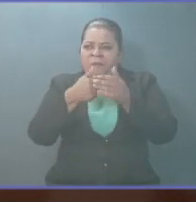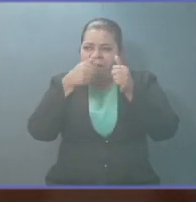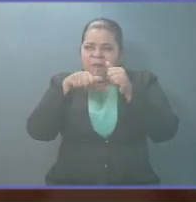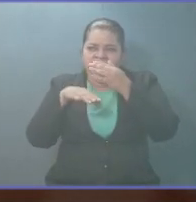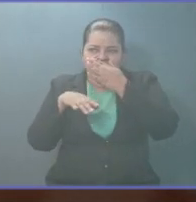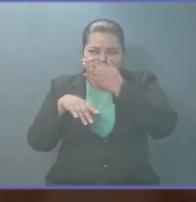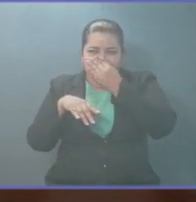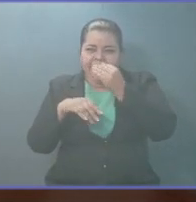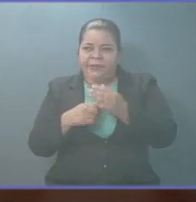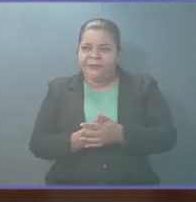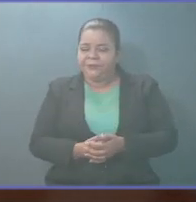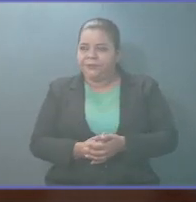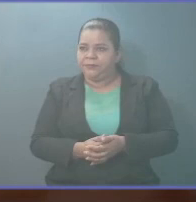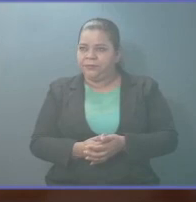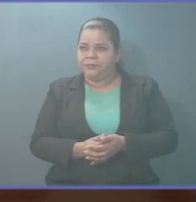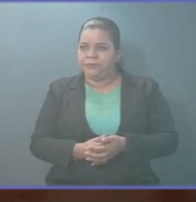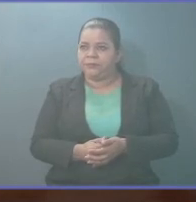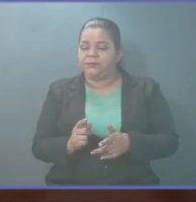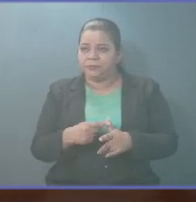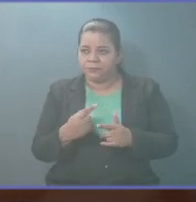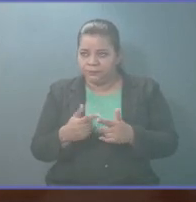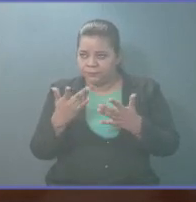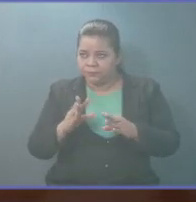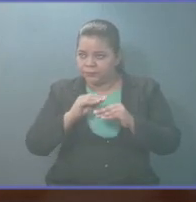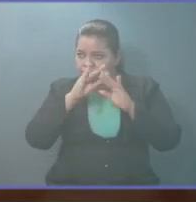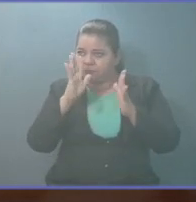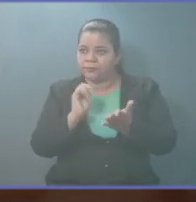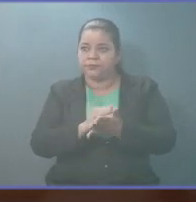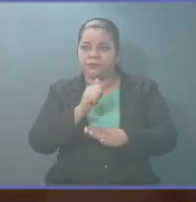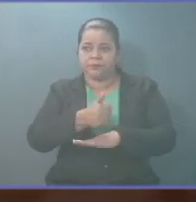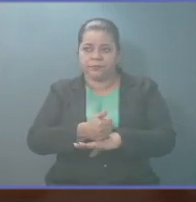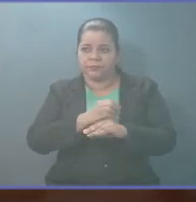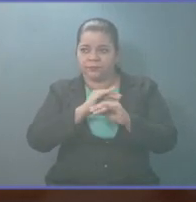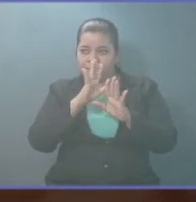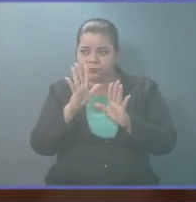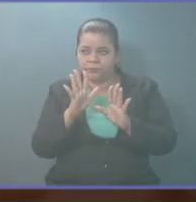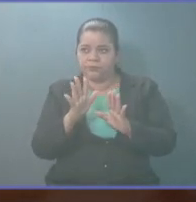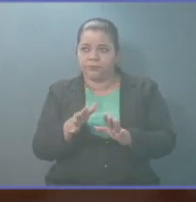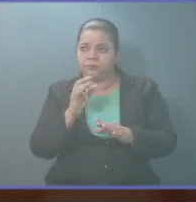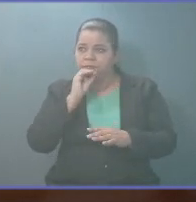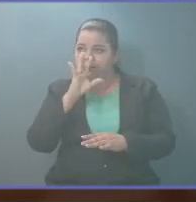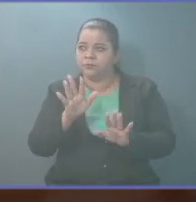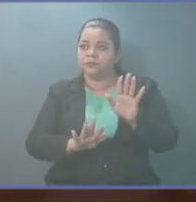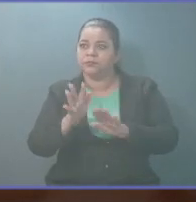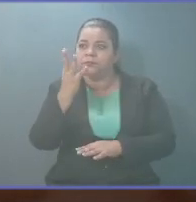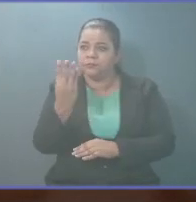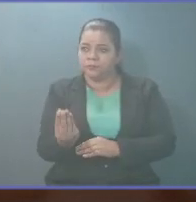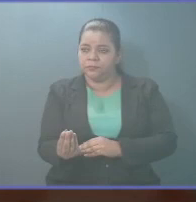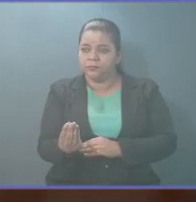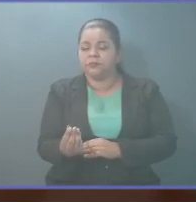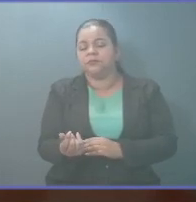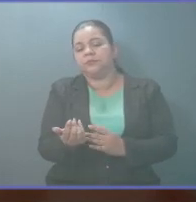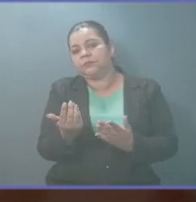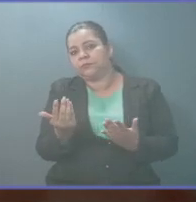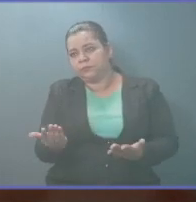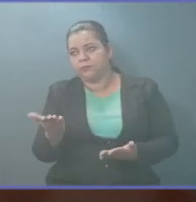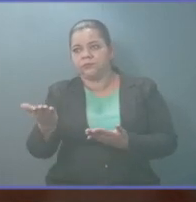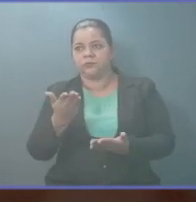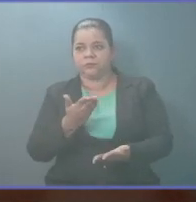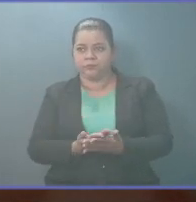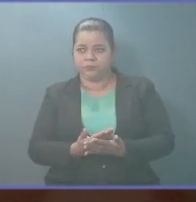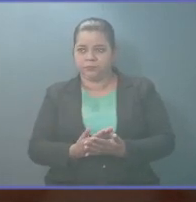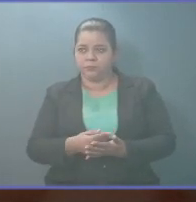Bueno, la propuesta de la colega diputada es que ese párrafo quede exclusivamente como fue aprobado,